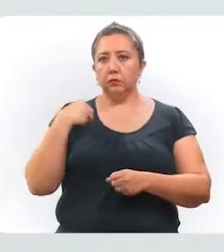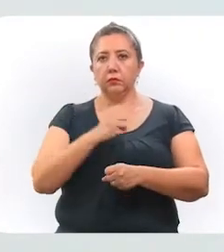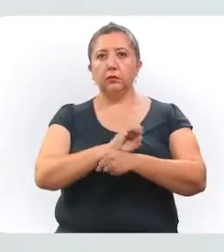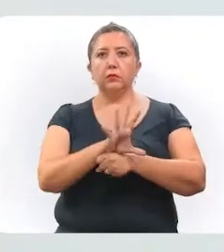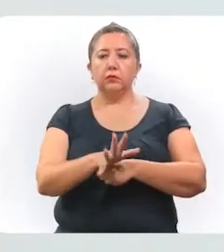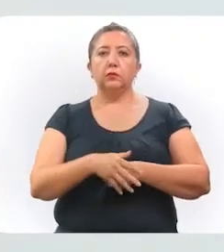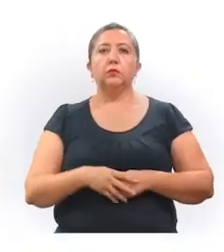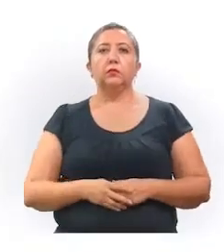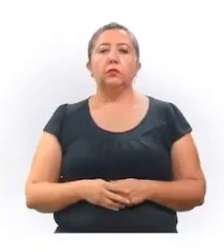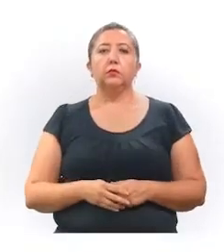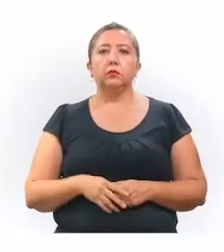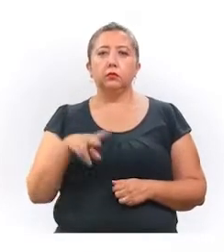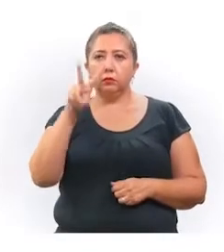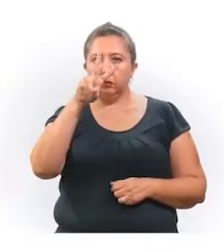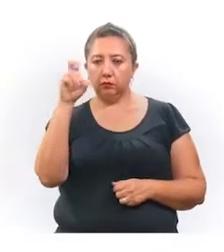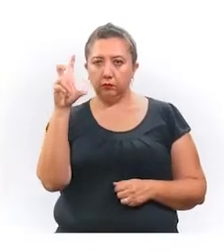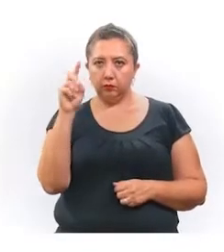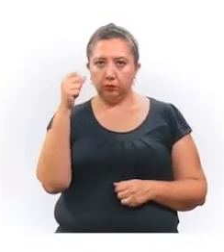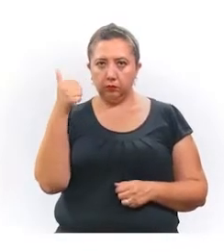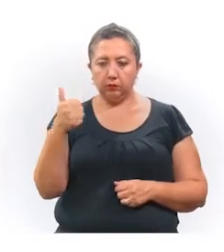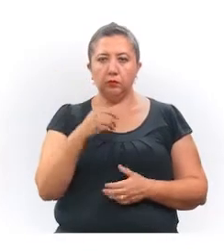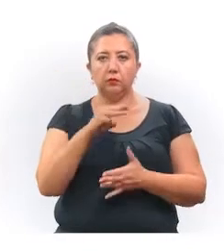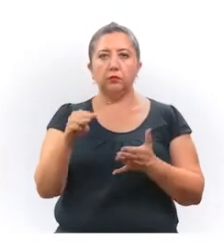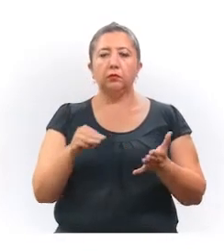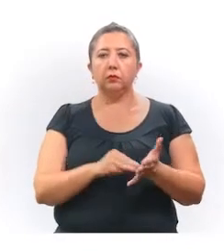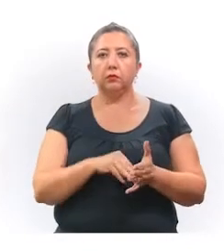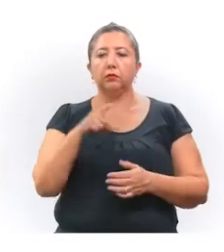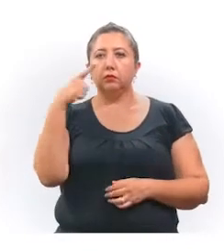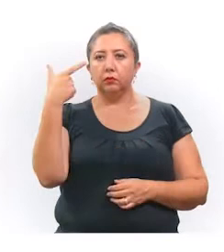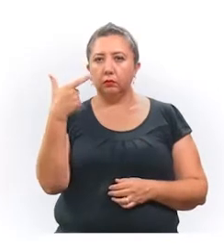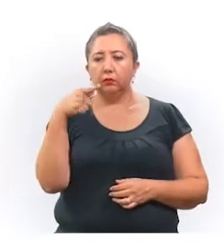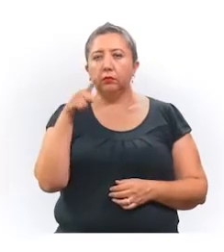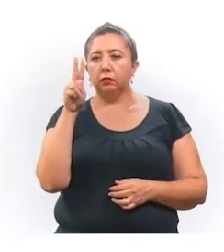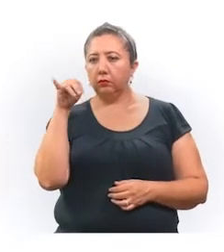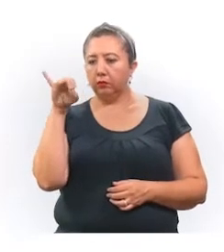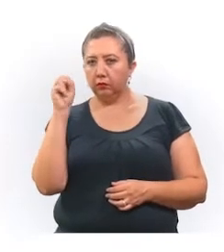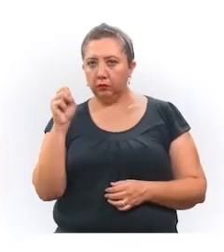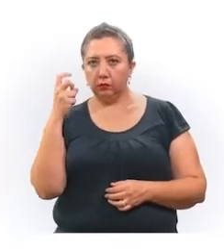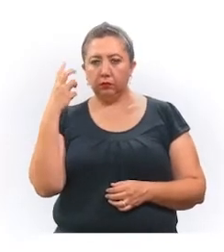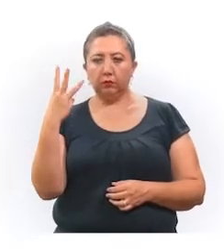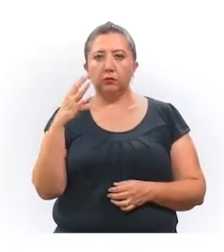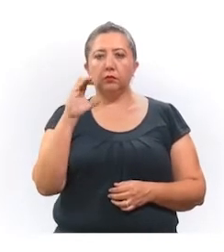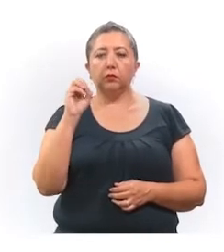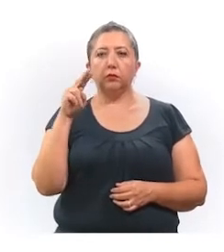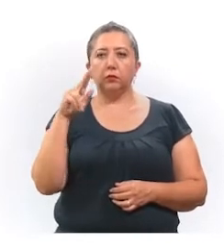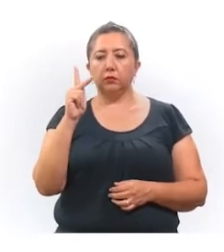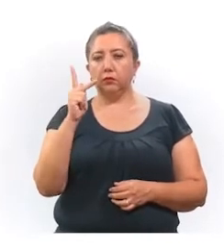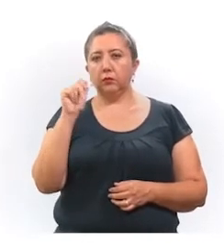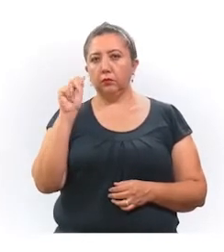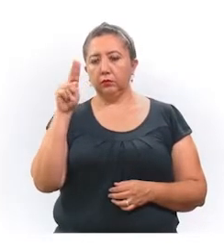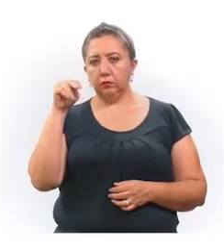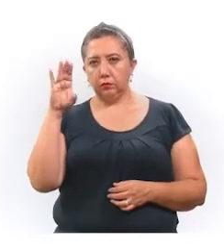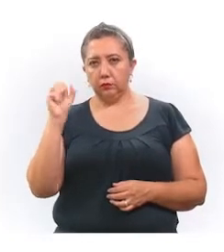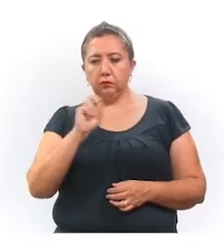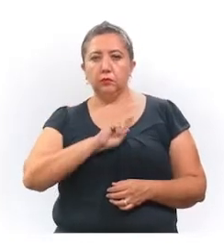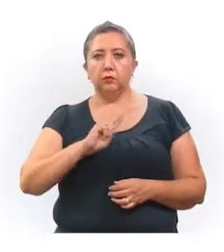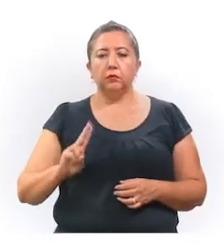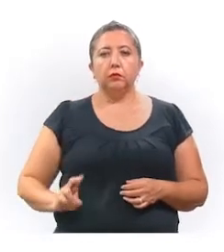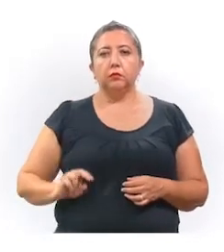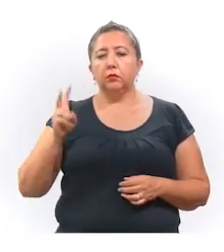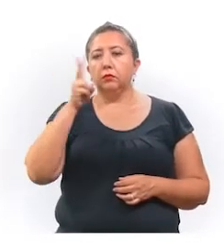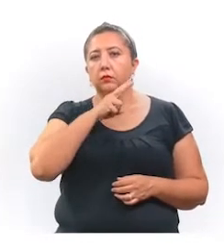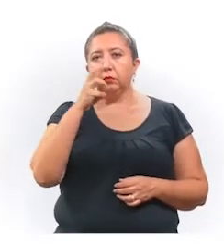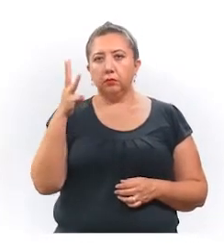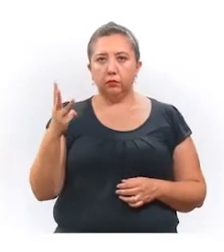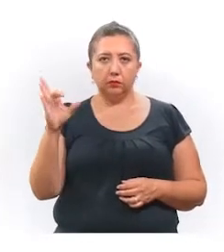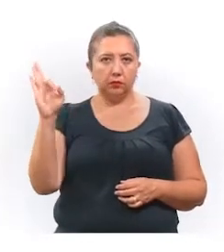de coronavirus, 236 en Mérida, 7 en Canacín, 3 en Acanqué, Panabá, Tizimín, Humán, Valladolid y